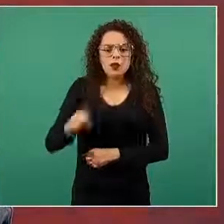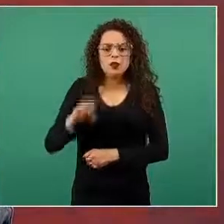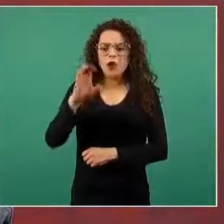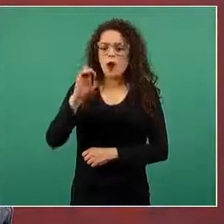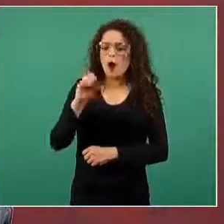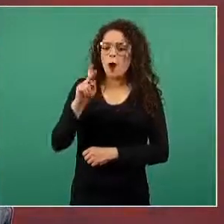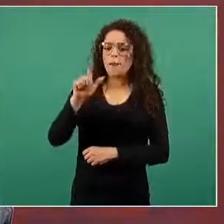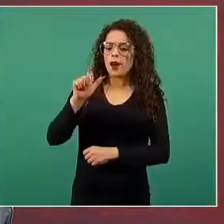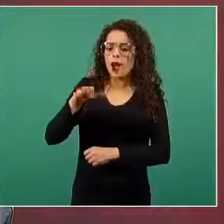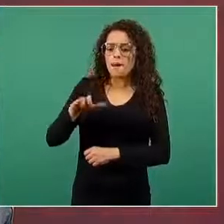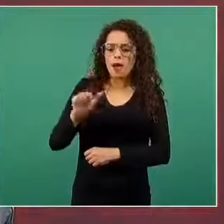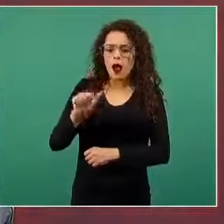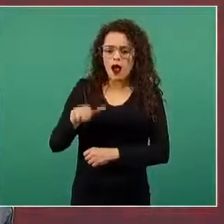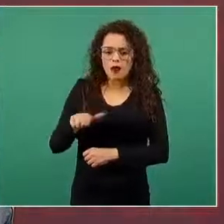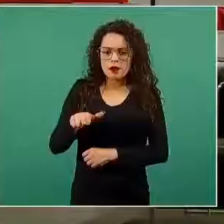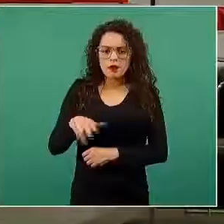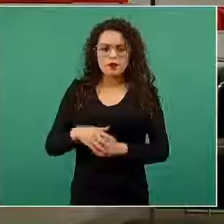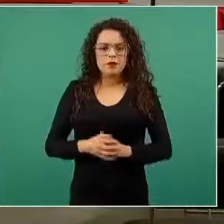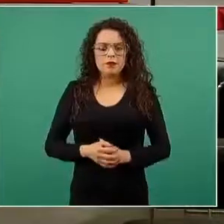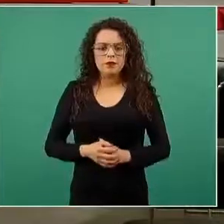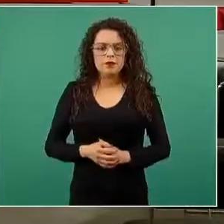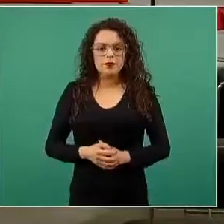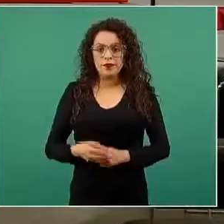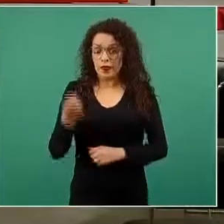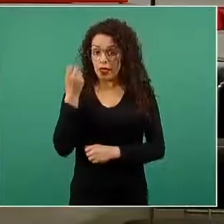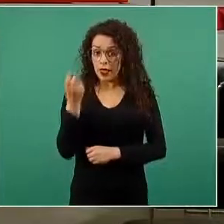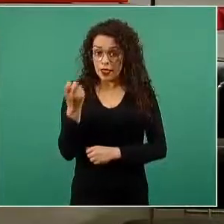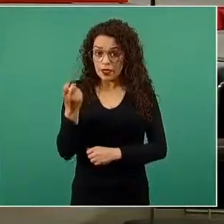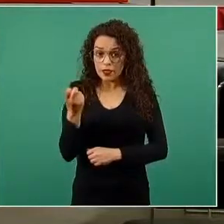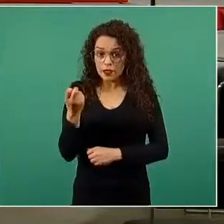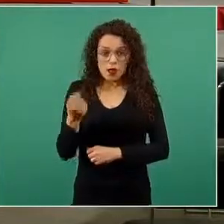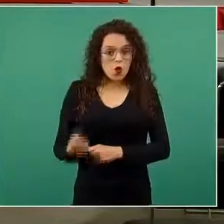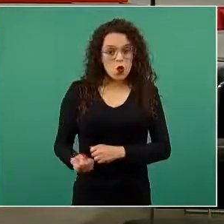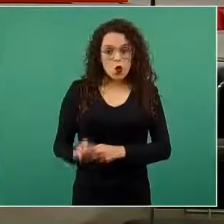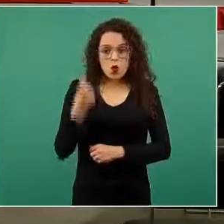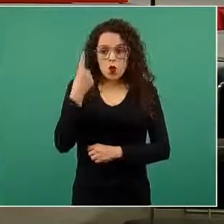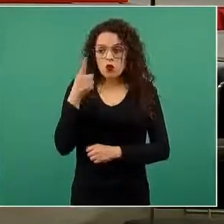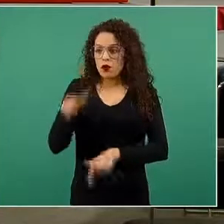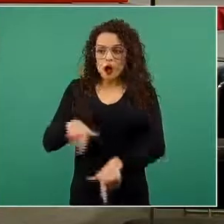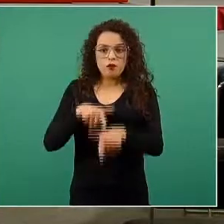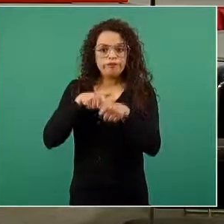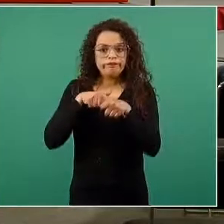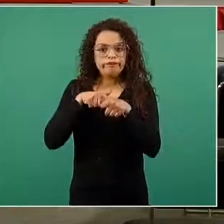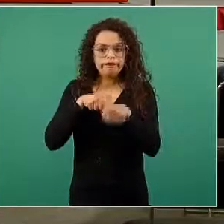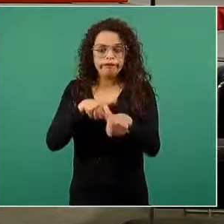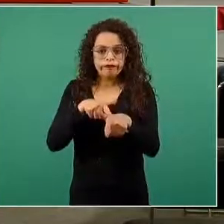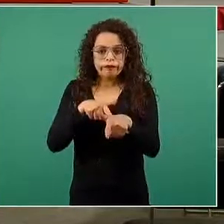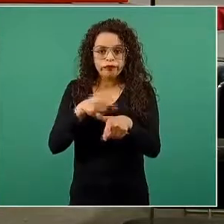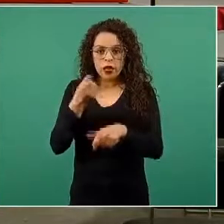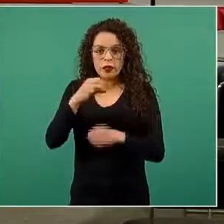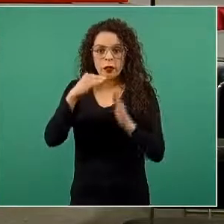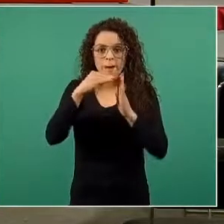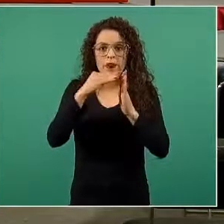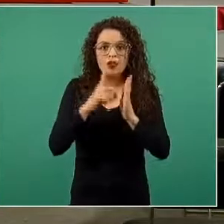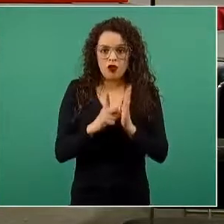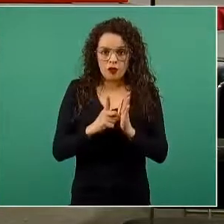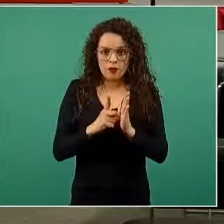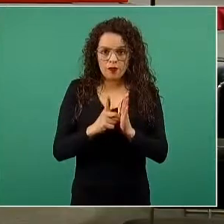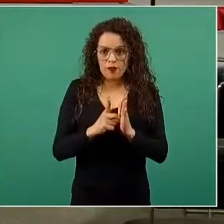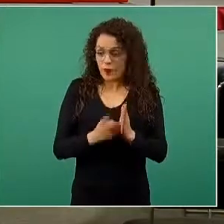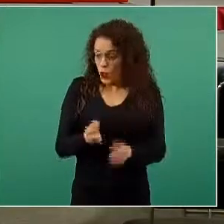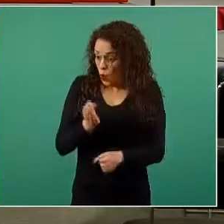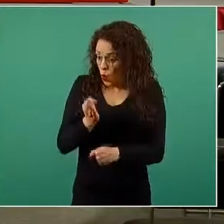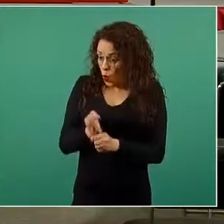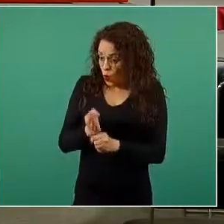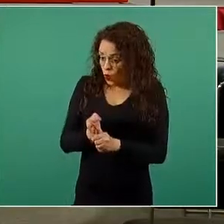Coplamar, y es la única institución que mantiene ese modelo. Hoy estamos en la